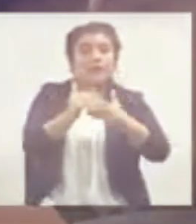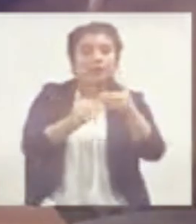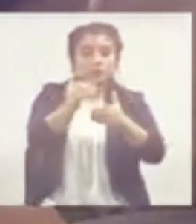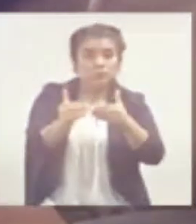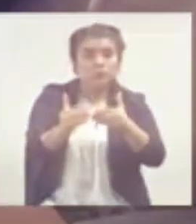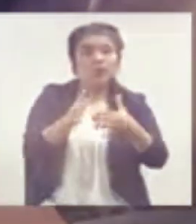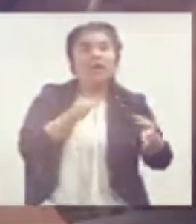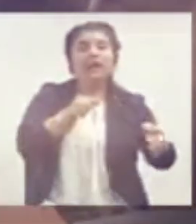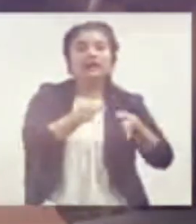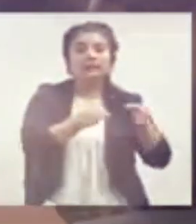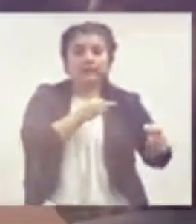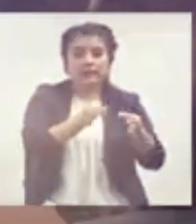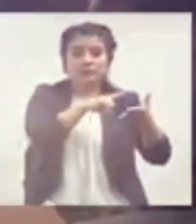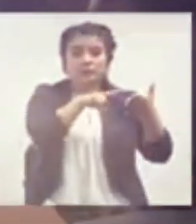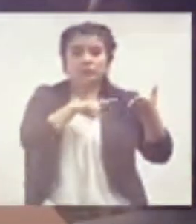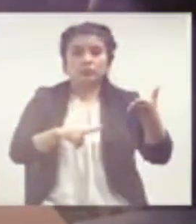a leer las mismas.